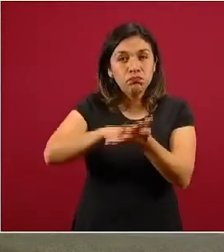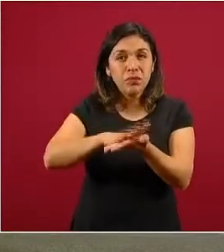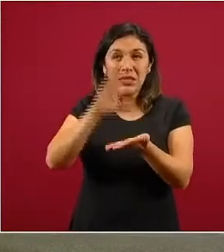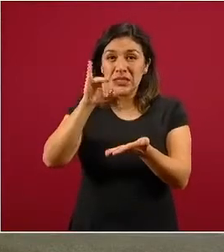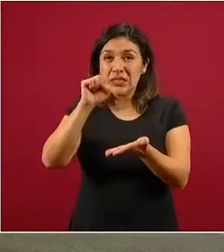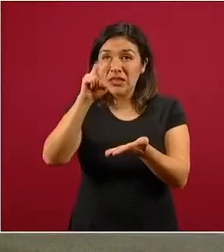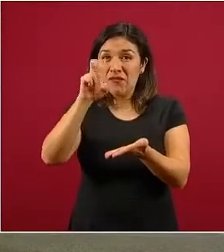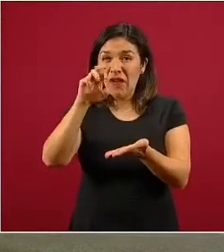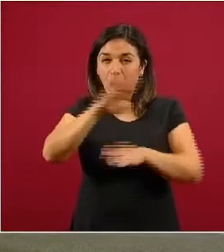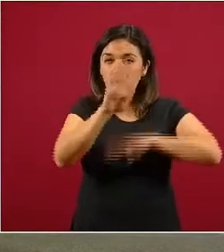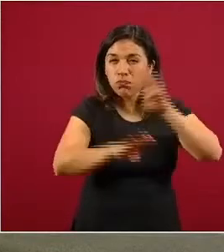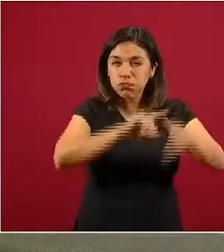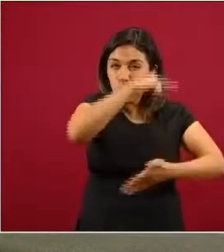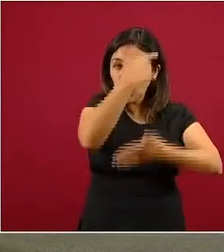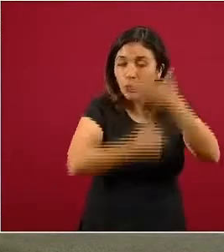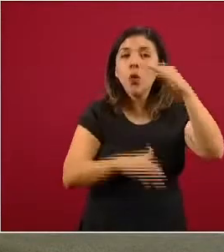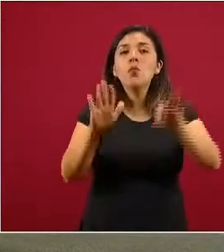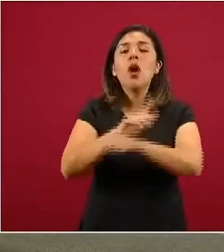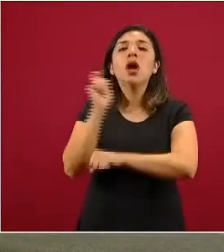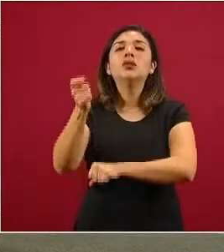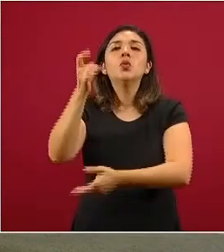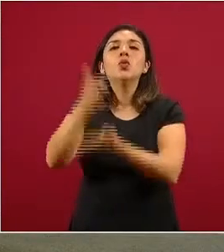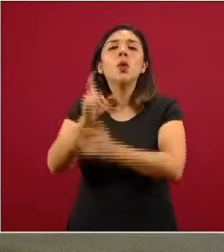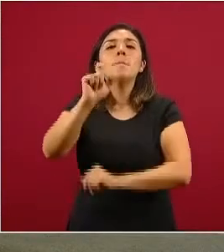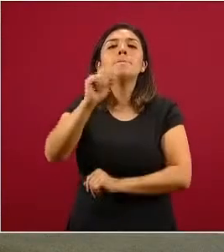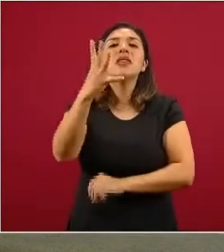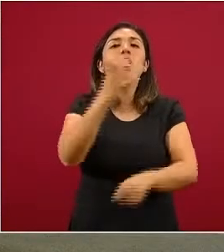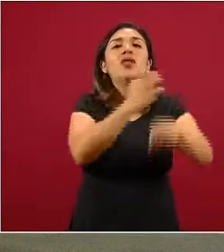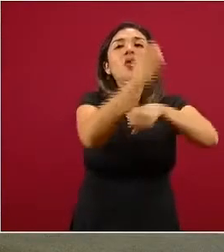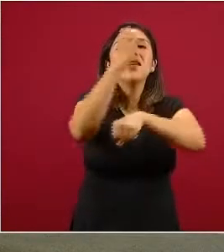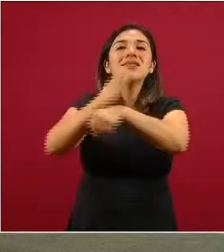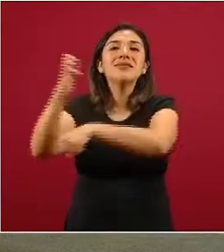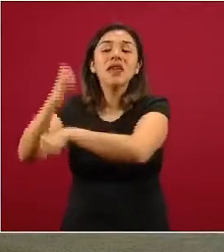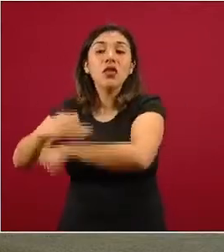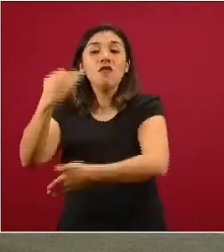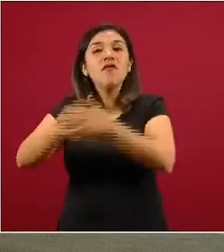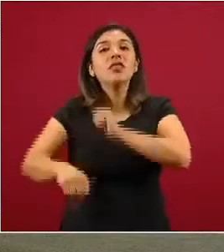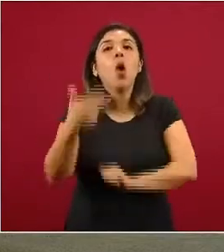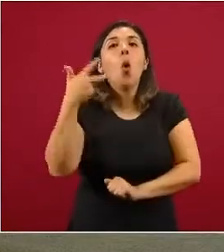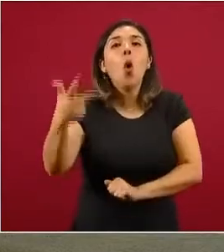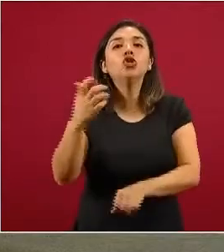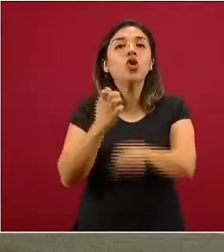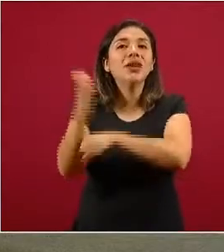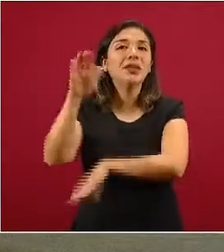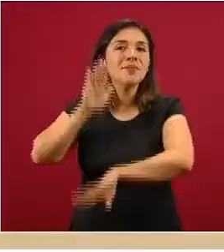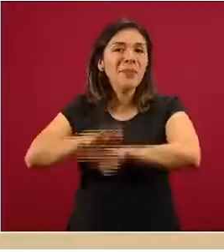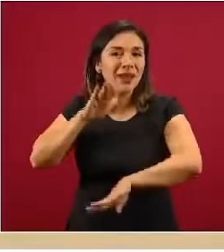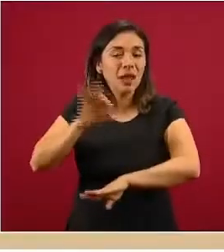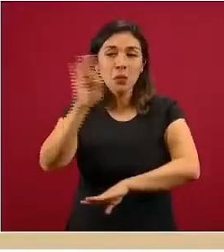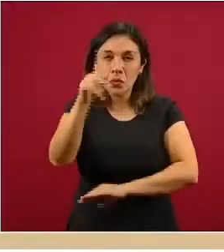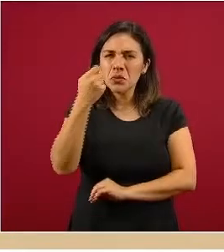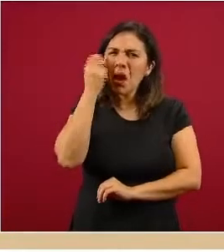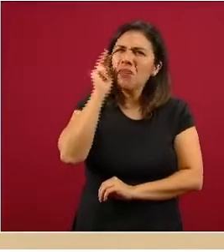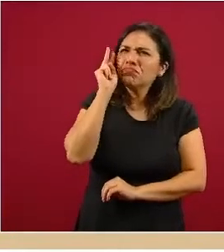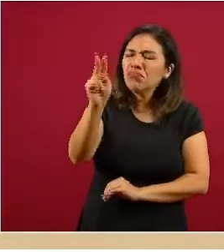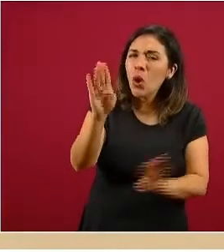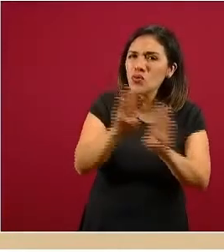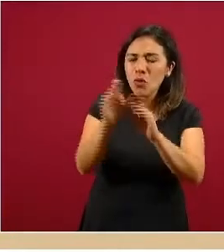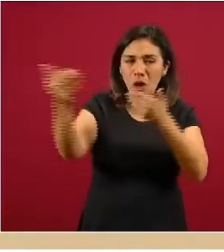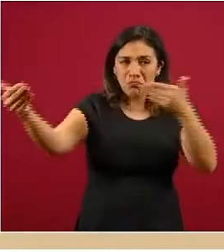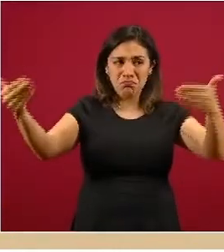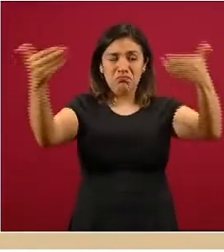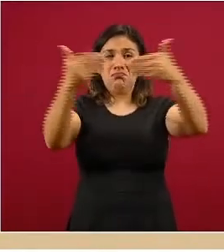los hombres contra un 47% en las mujeres, y cuando lo vemos por rangos de edad, vemos que el mayor